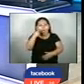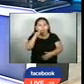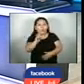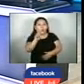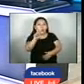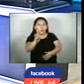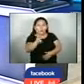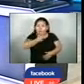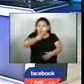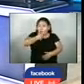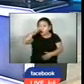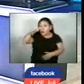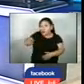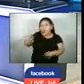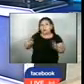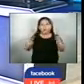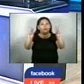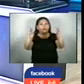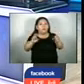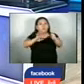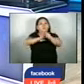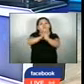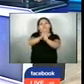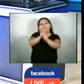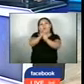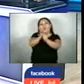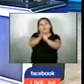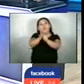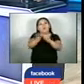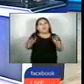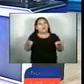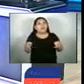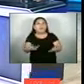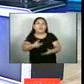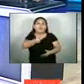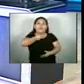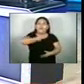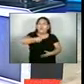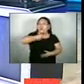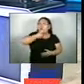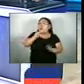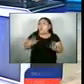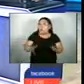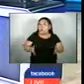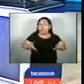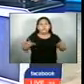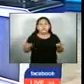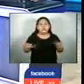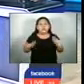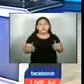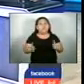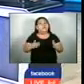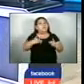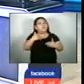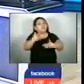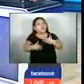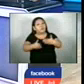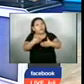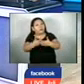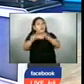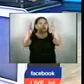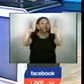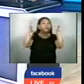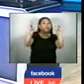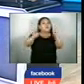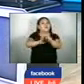en desarrollo relacionada con la pandemia del COVID-19 y noticias de cómo se continuará manejando la situación